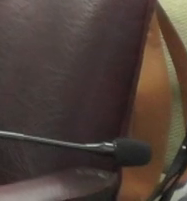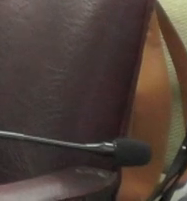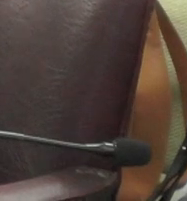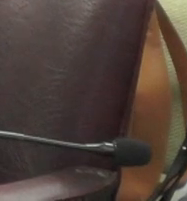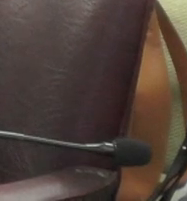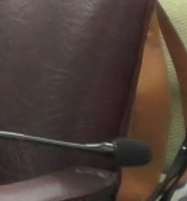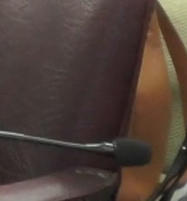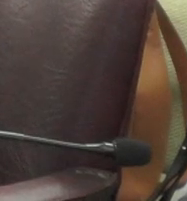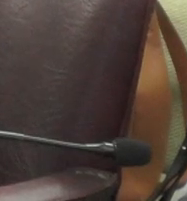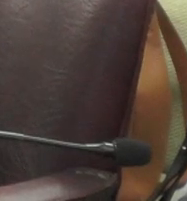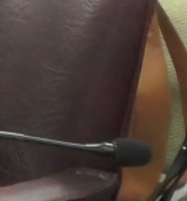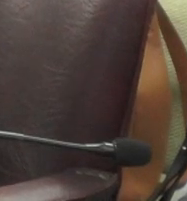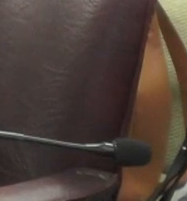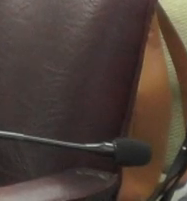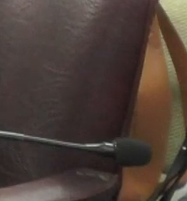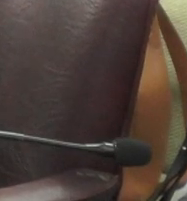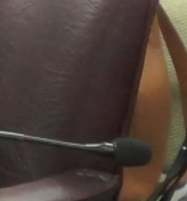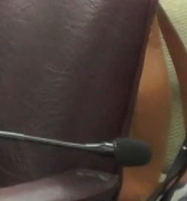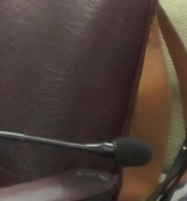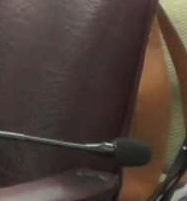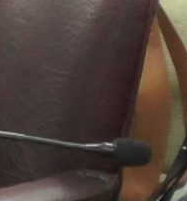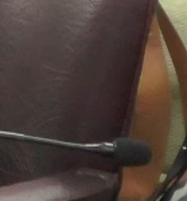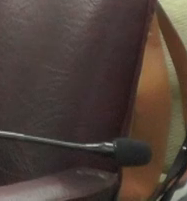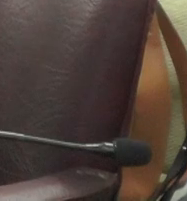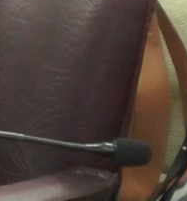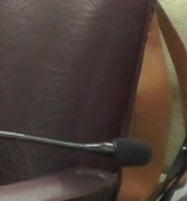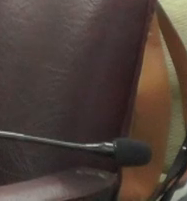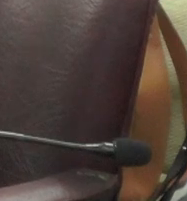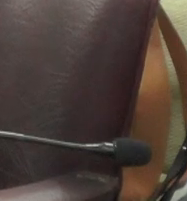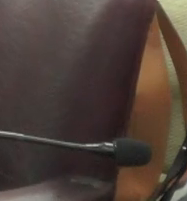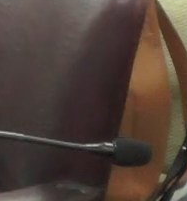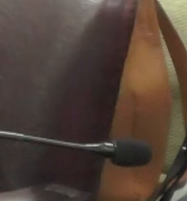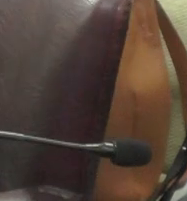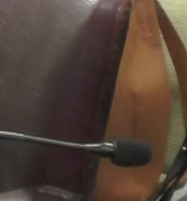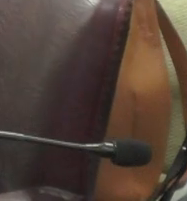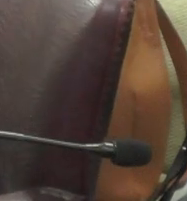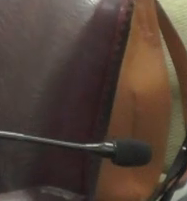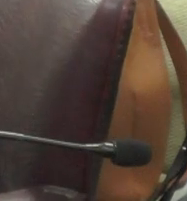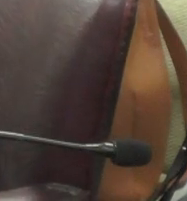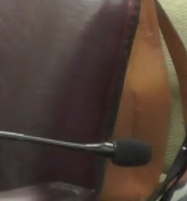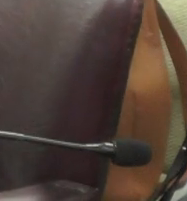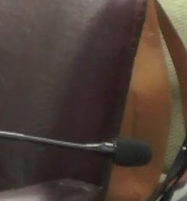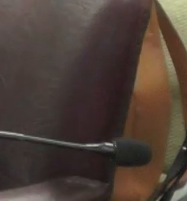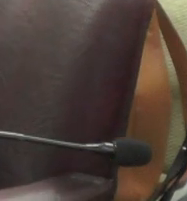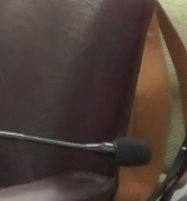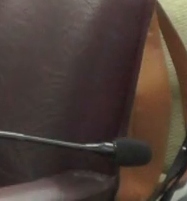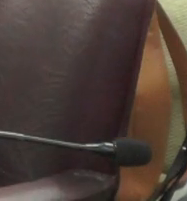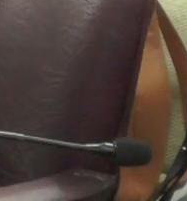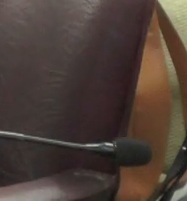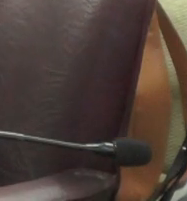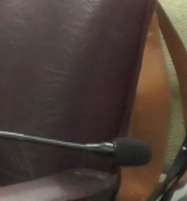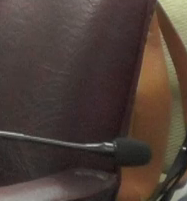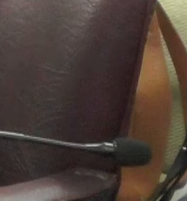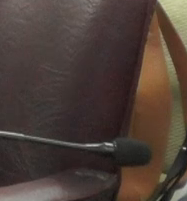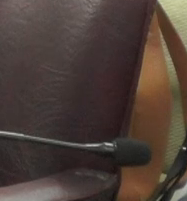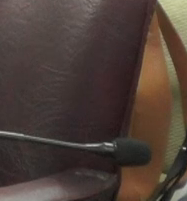todo, y de la vez que no sabemos cuál es el plan educativo del Gobierno Nacional, a mí me gustaría que alguien me diga qué quiere Milei con la educación, además